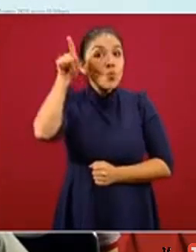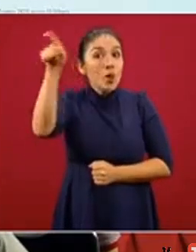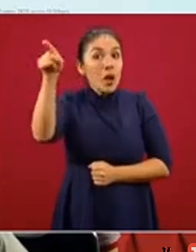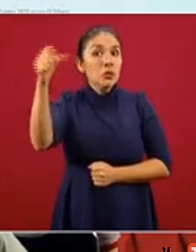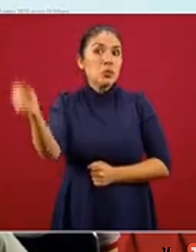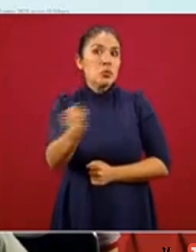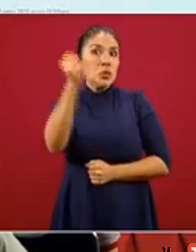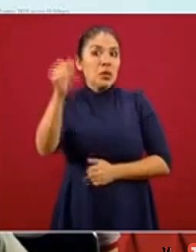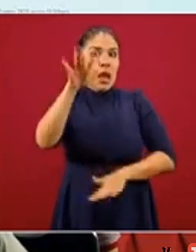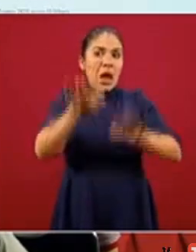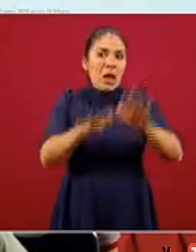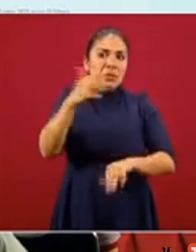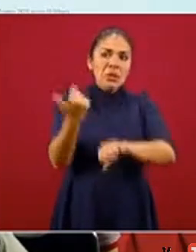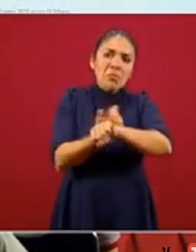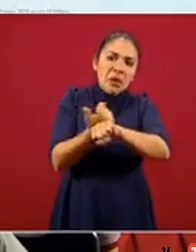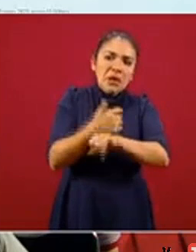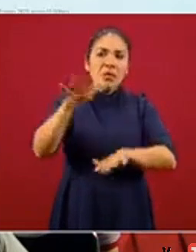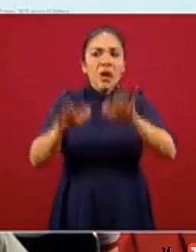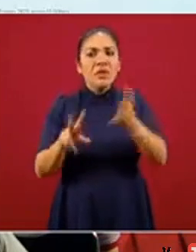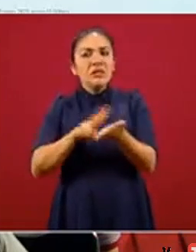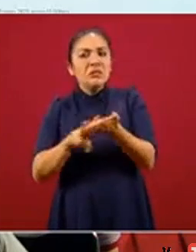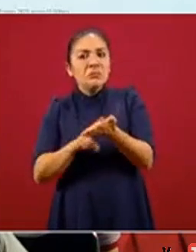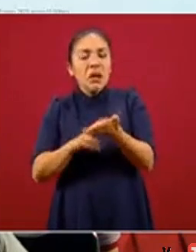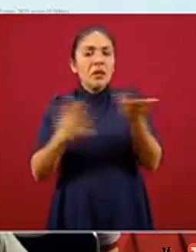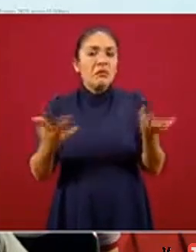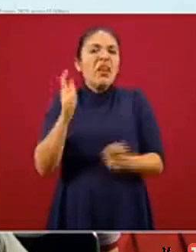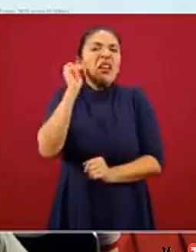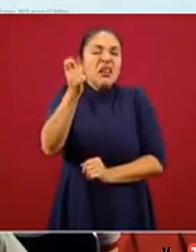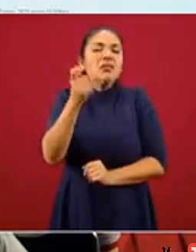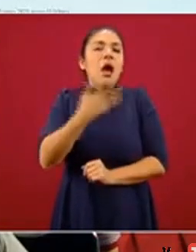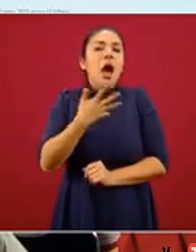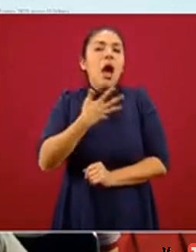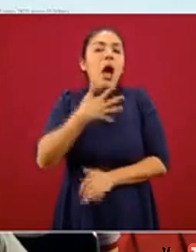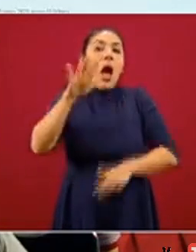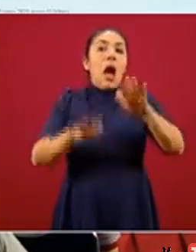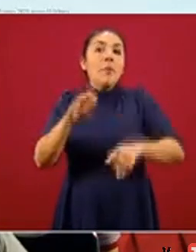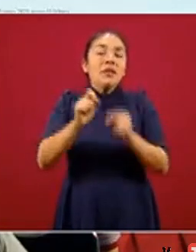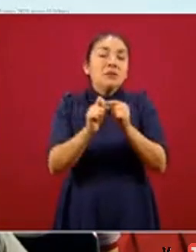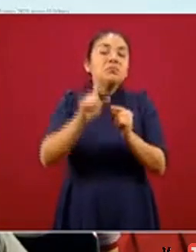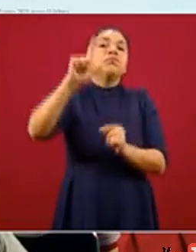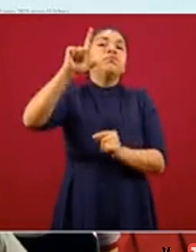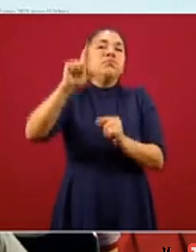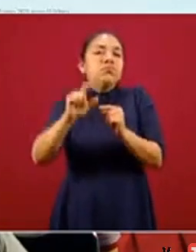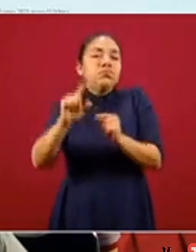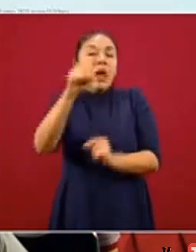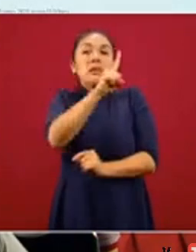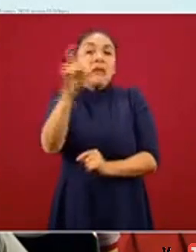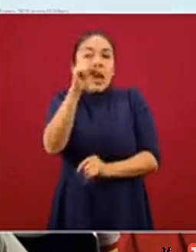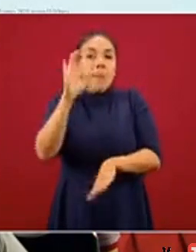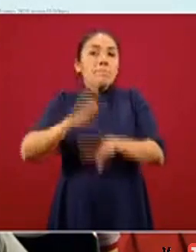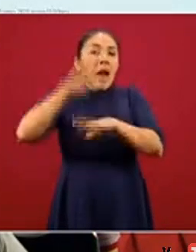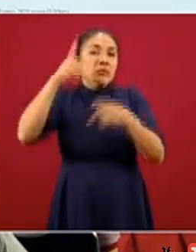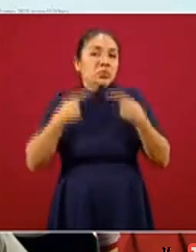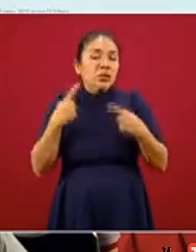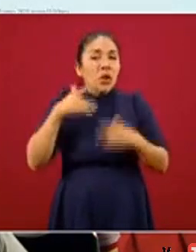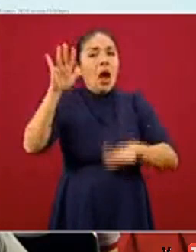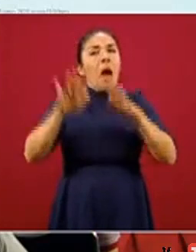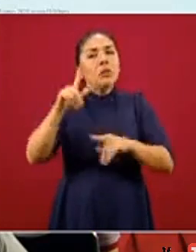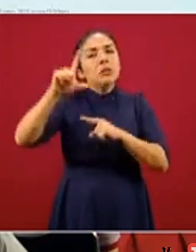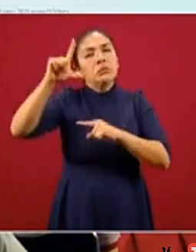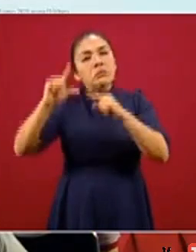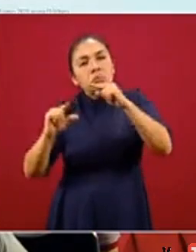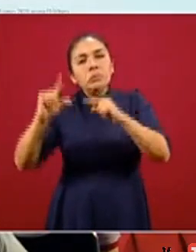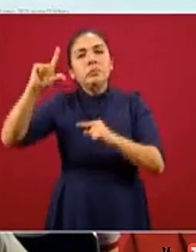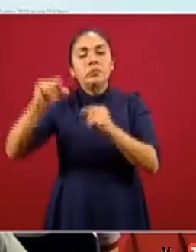está en amarillo, a veces está en verde, lo que significa que tiene a veces más de 100 casos, a veces menos de 100 casos en